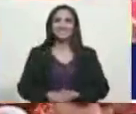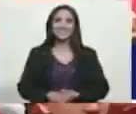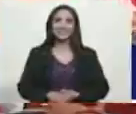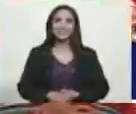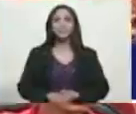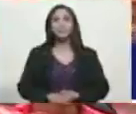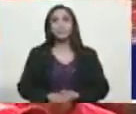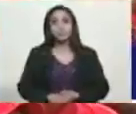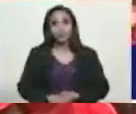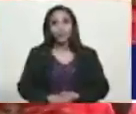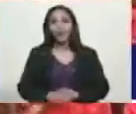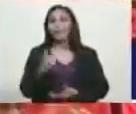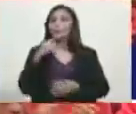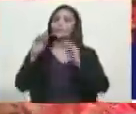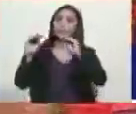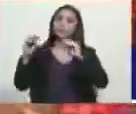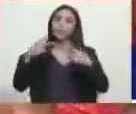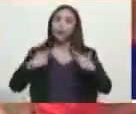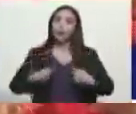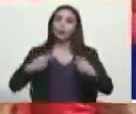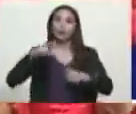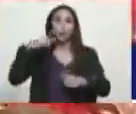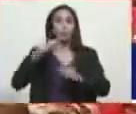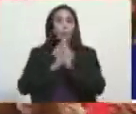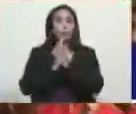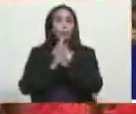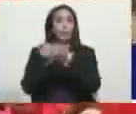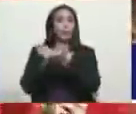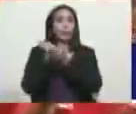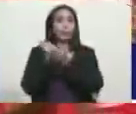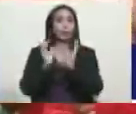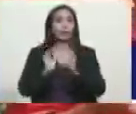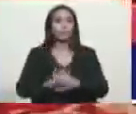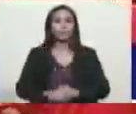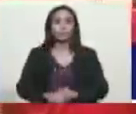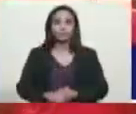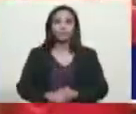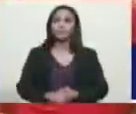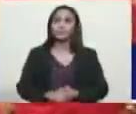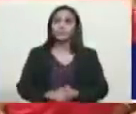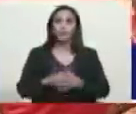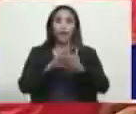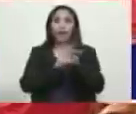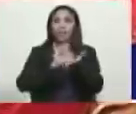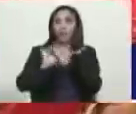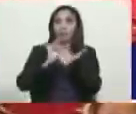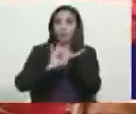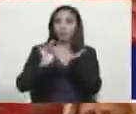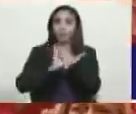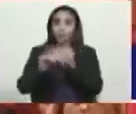Eso se lo piden Aristóbulo. Las tablets.